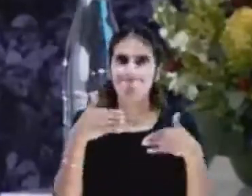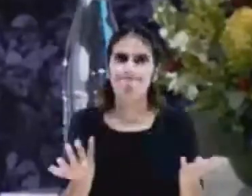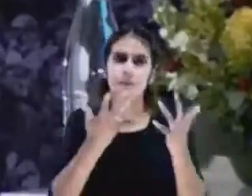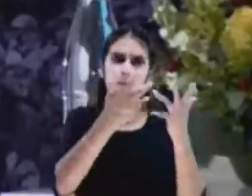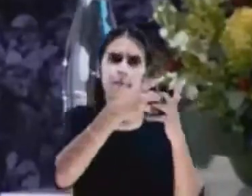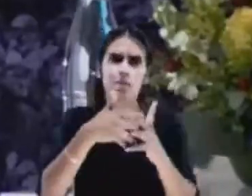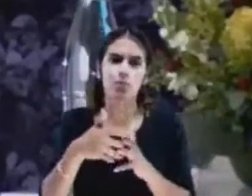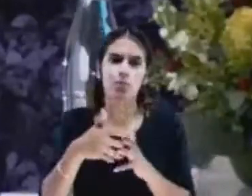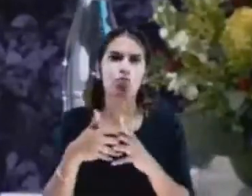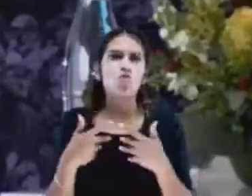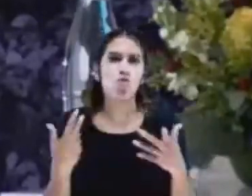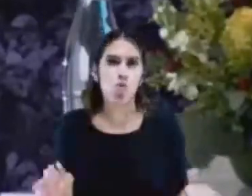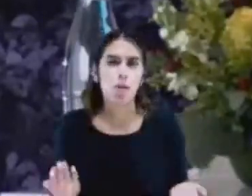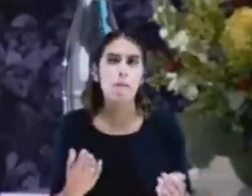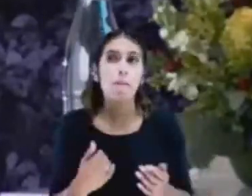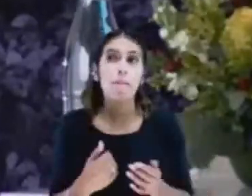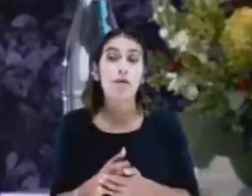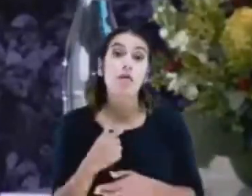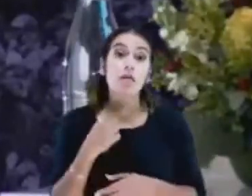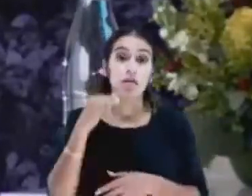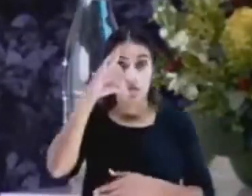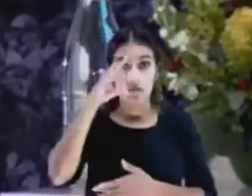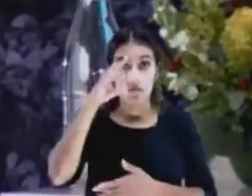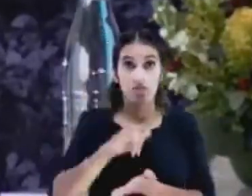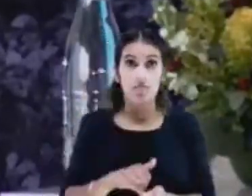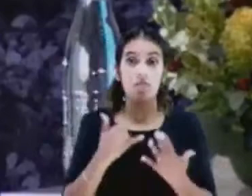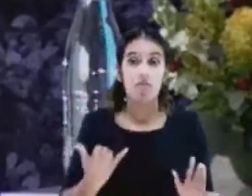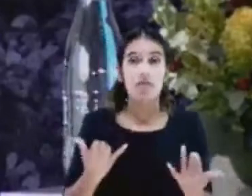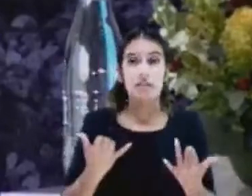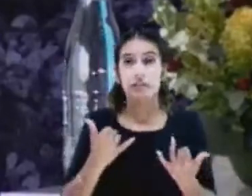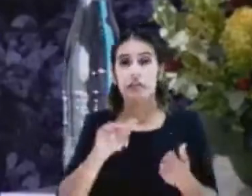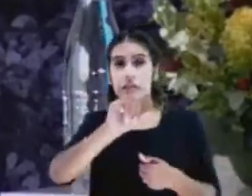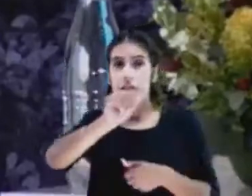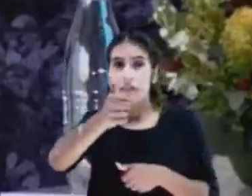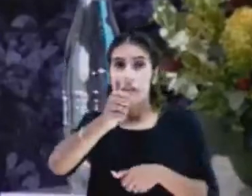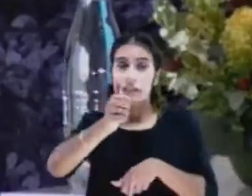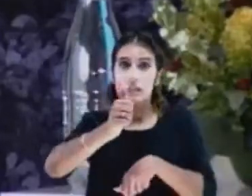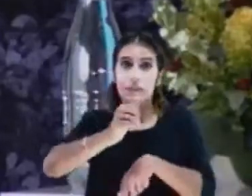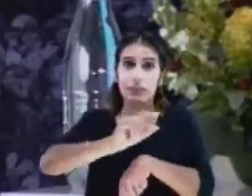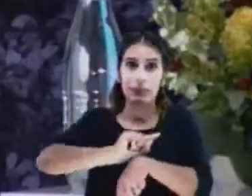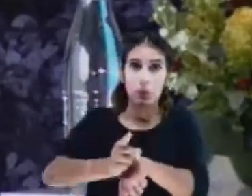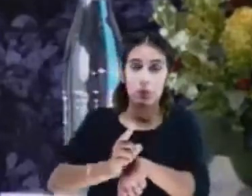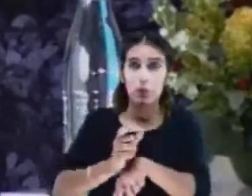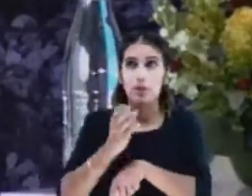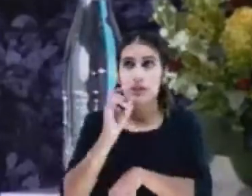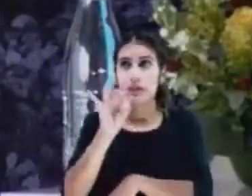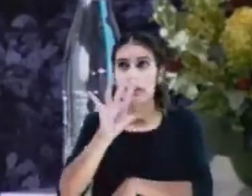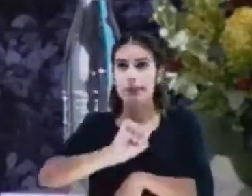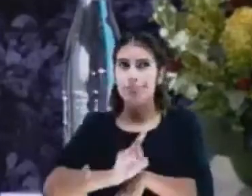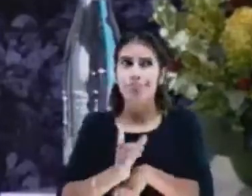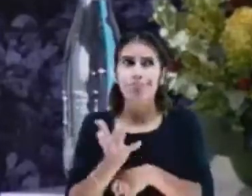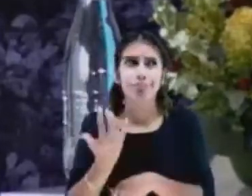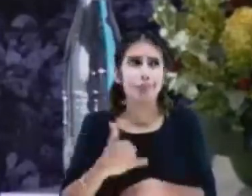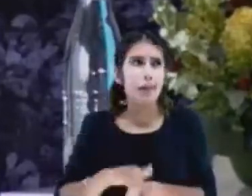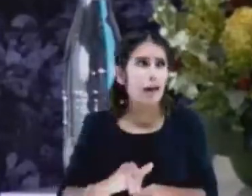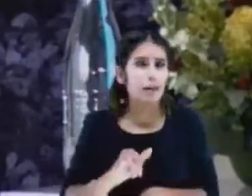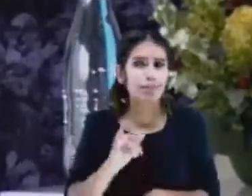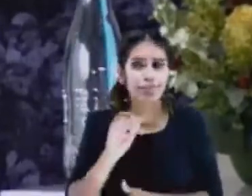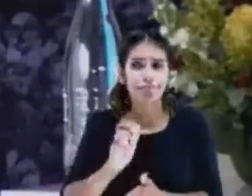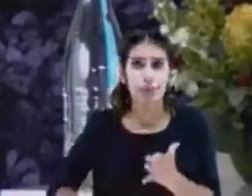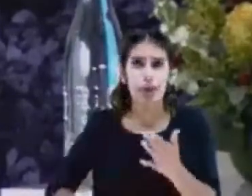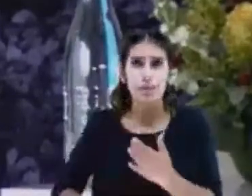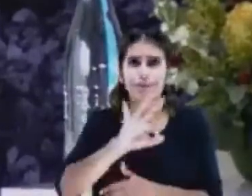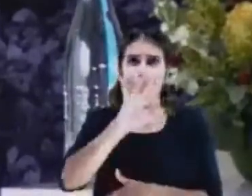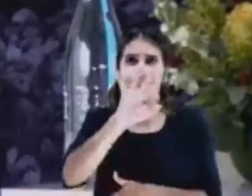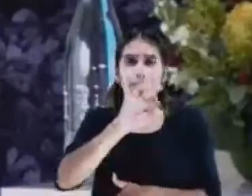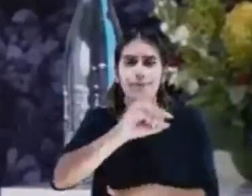parte de lo que yo voy a tratar de hacer en estos 10 o 15 minutos ya me comí como 3 es como mostrarle usted